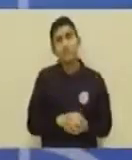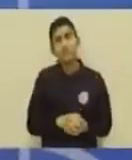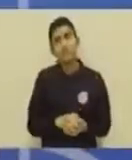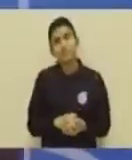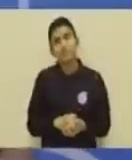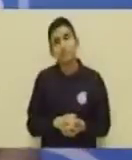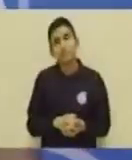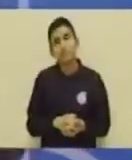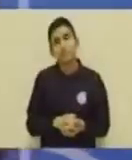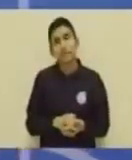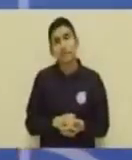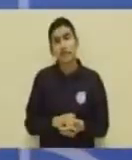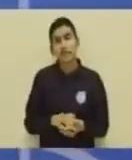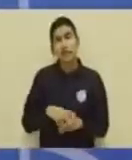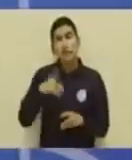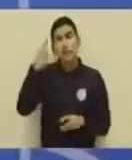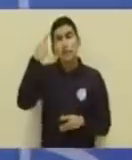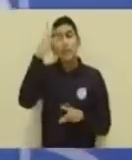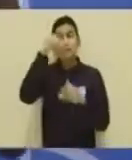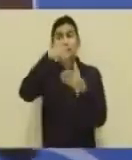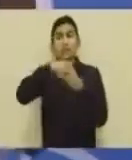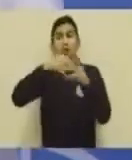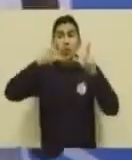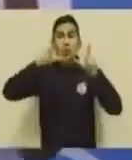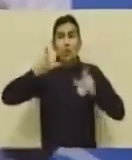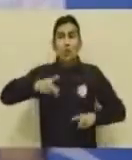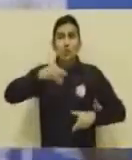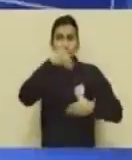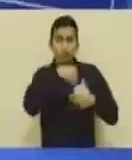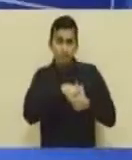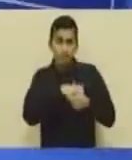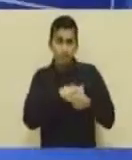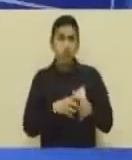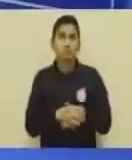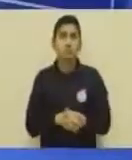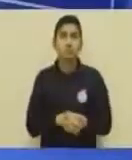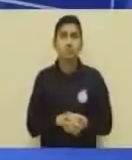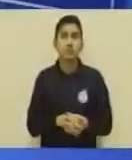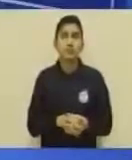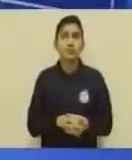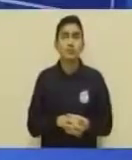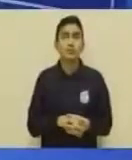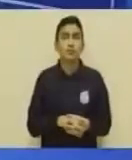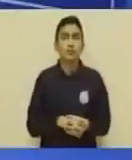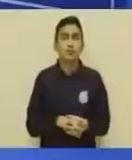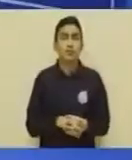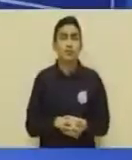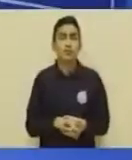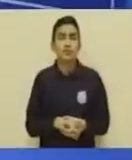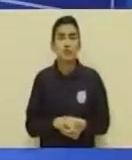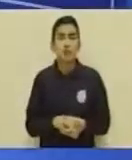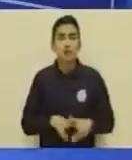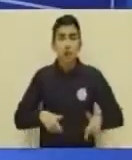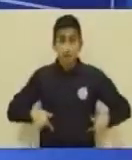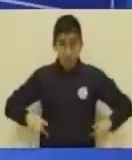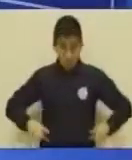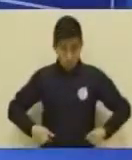movilidad articular para las extremidades superiores, para los hombros, para la